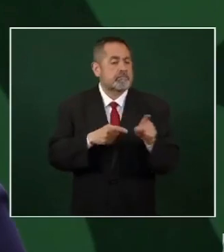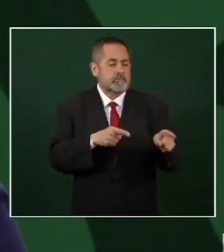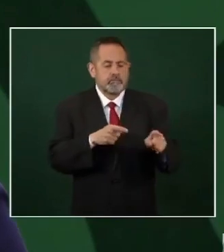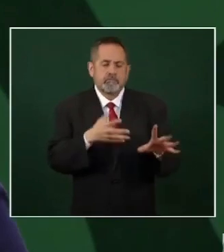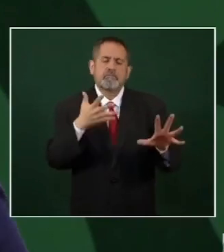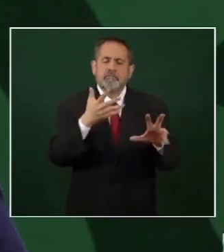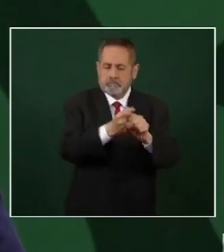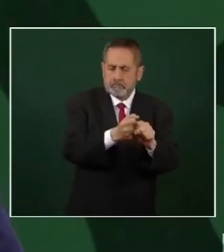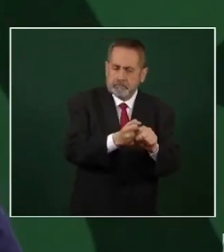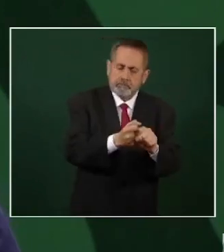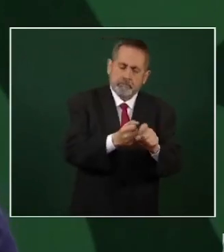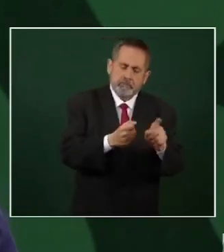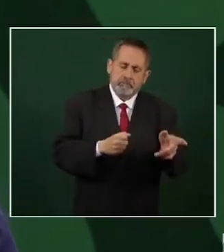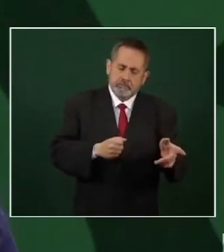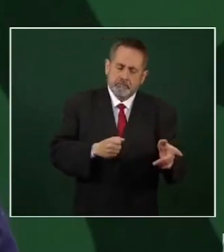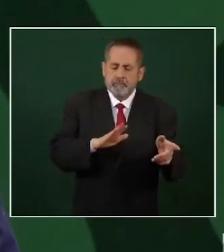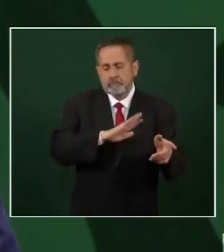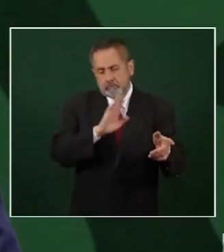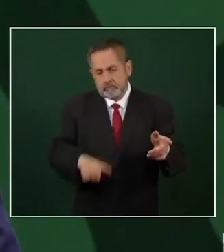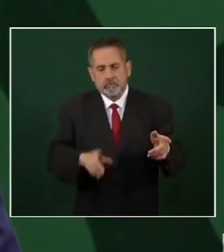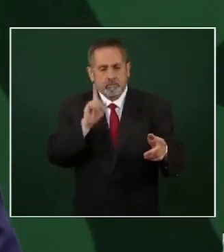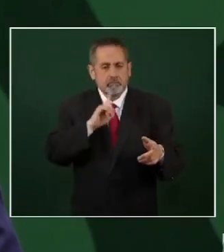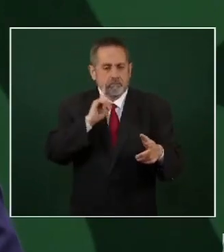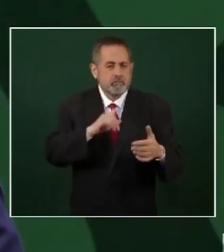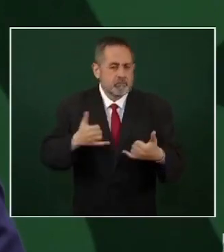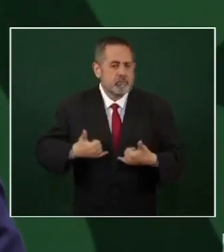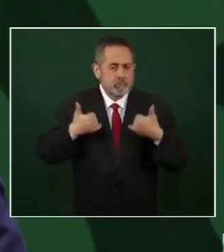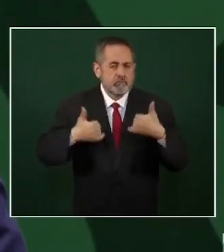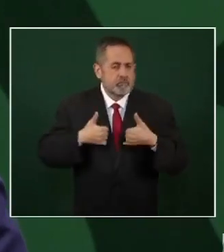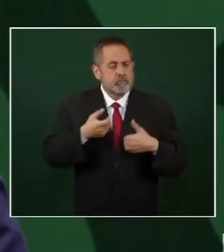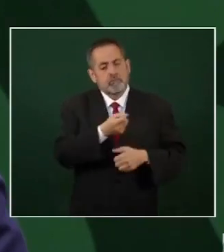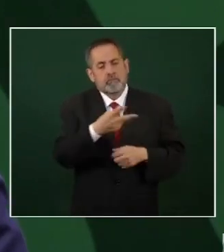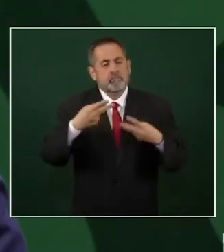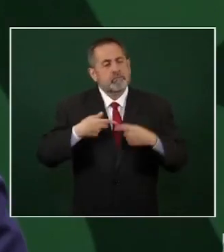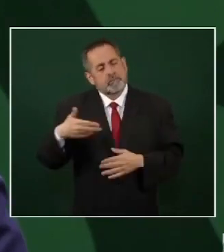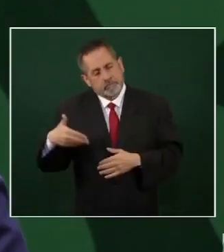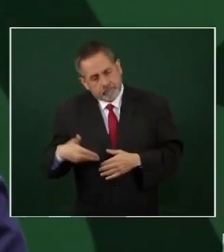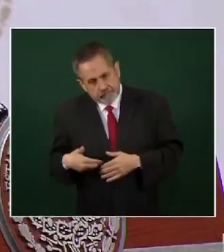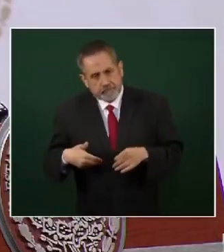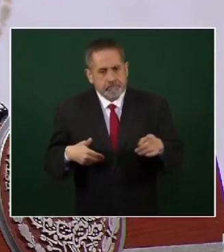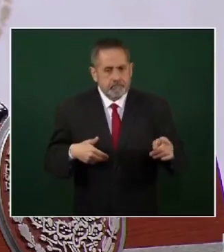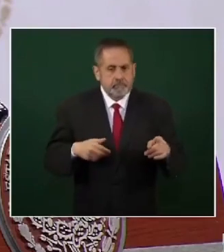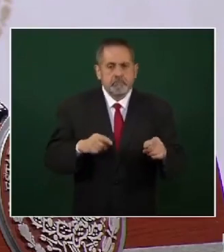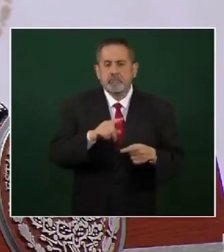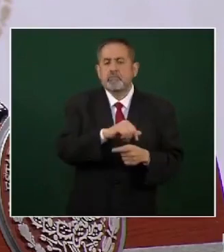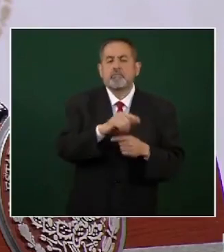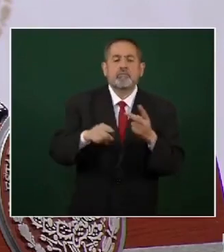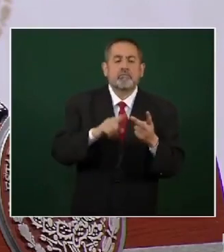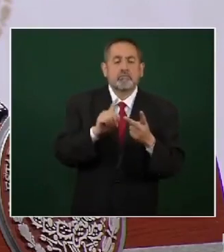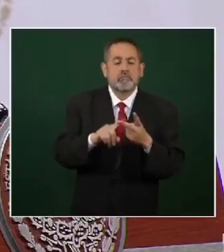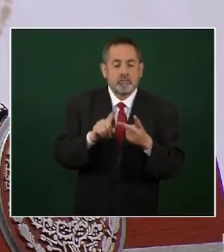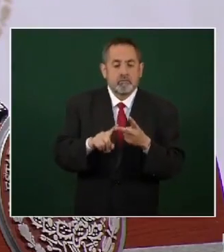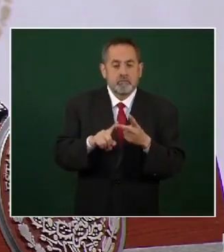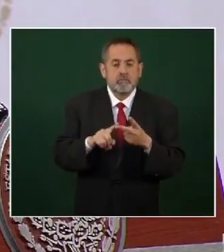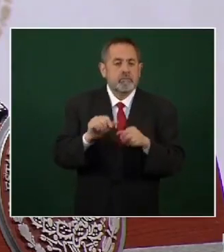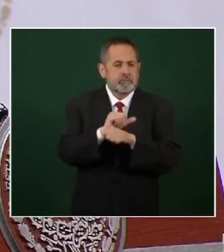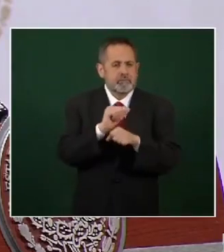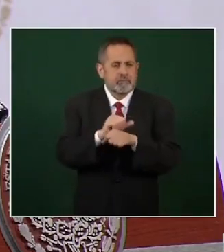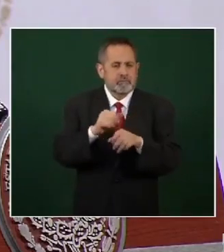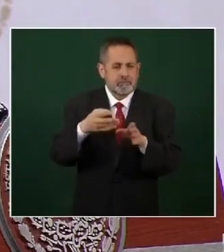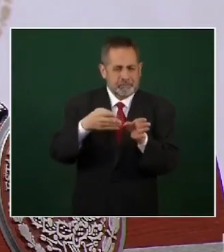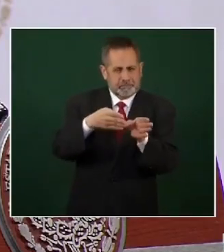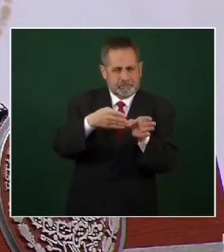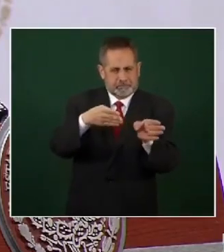accidente que ocurrió donde falleció una joven y hubo heridos, y el otro es el de la separación de los